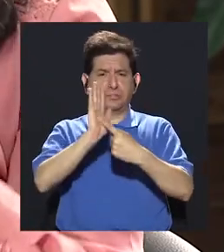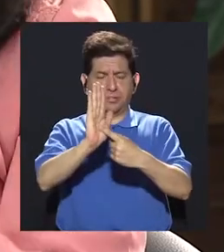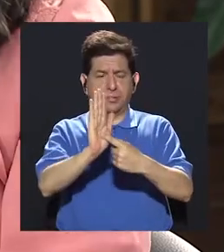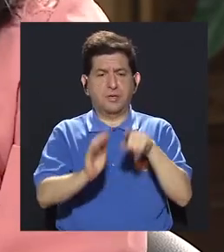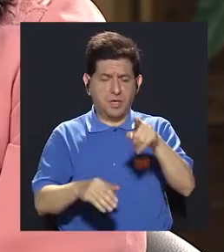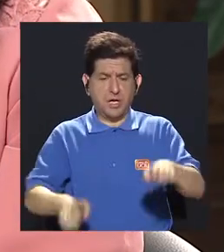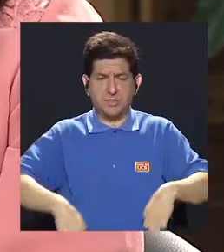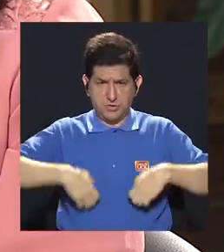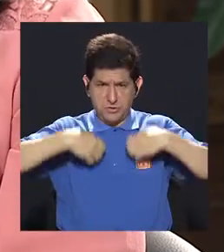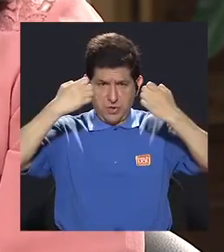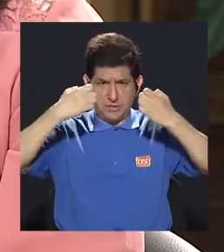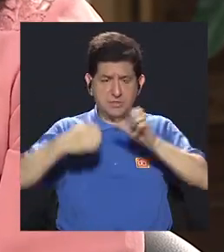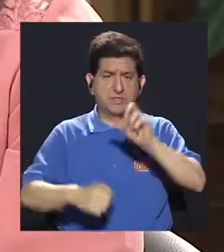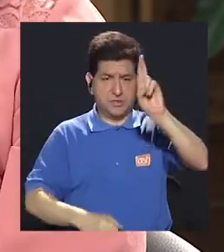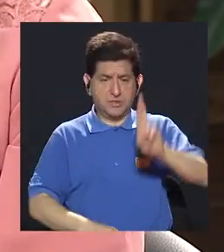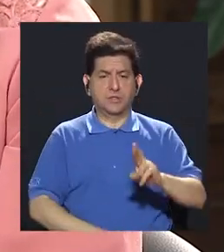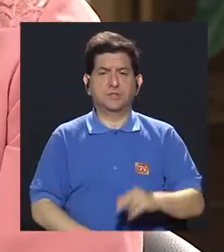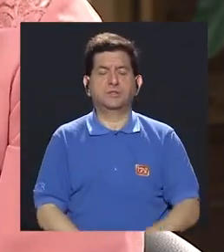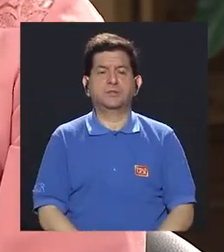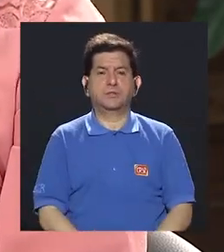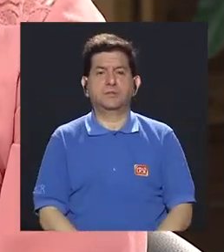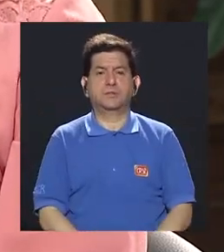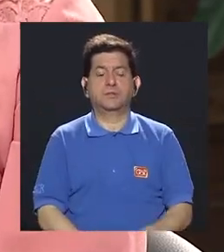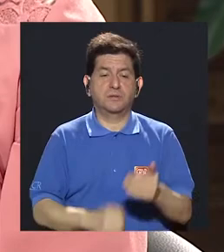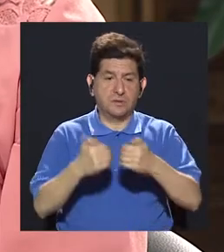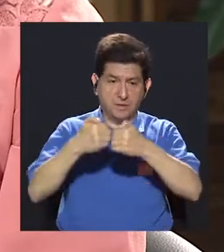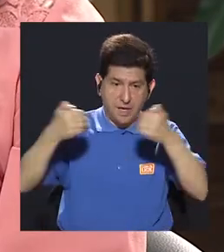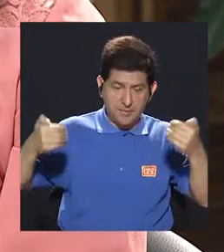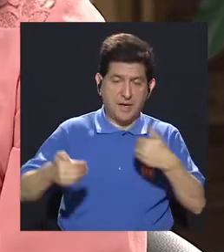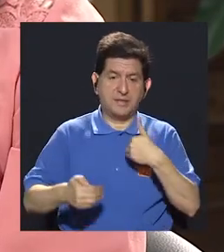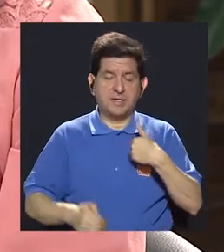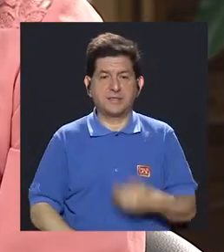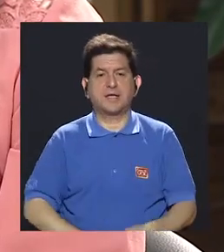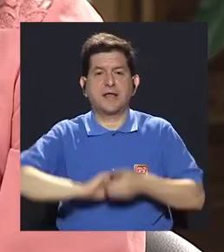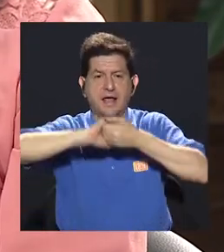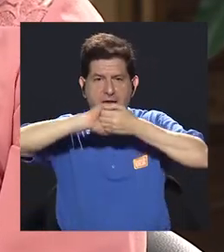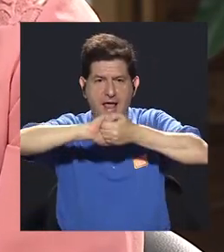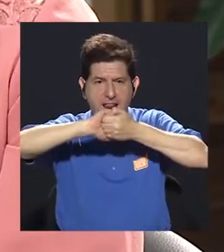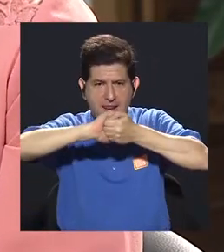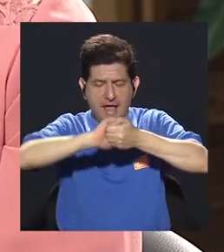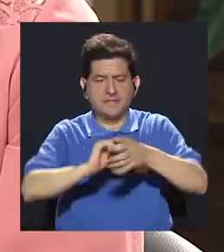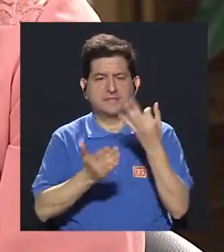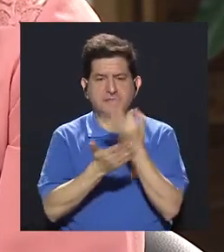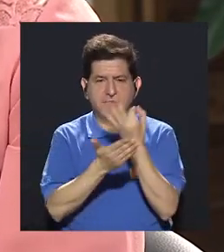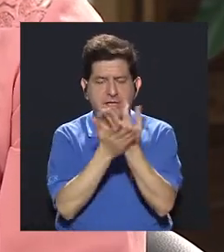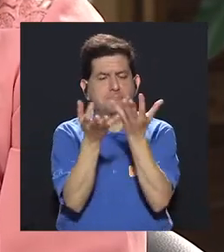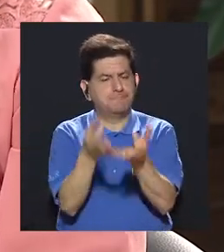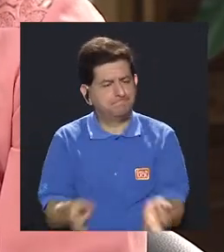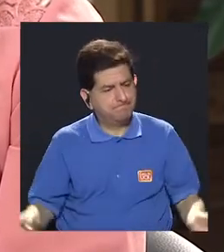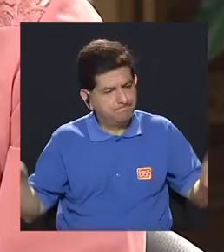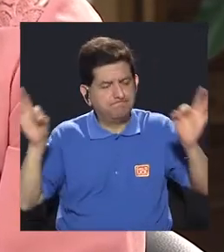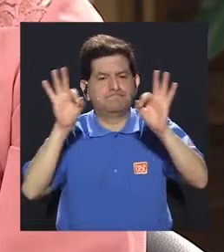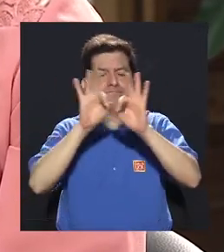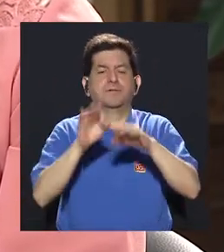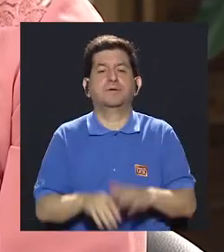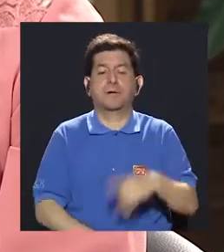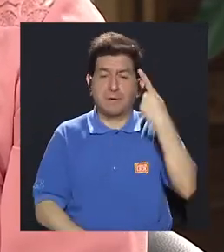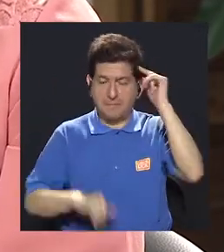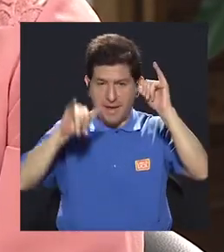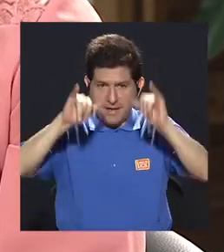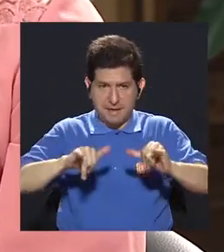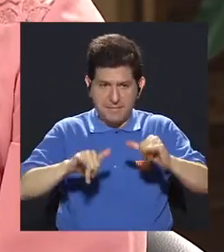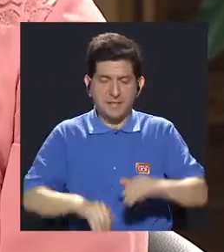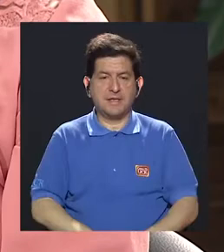dar a conocer que esto existe en Costa Rica. Por otro lado, tenemos aliados financieros que son importantísimos para